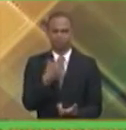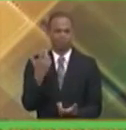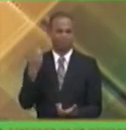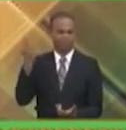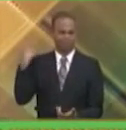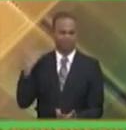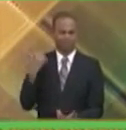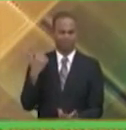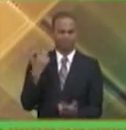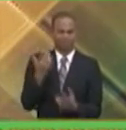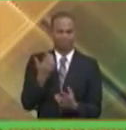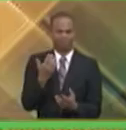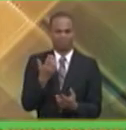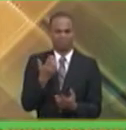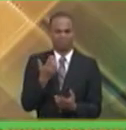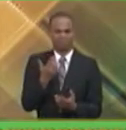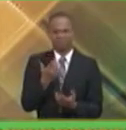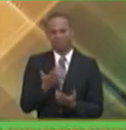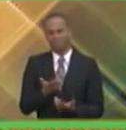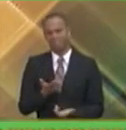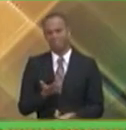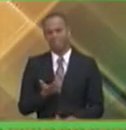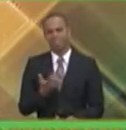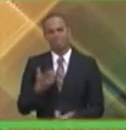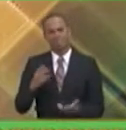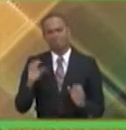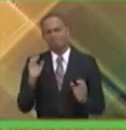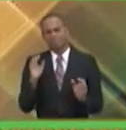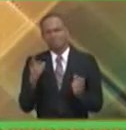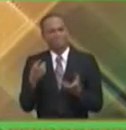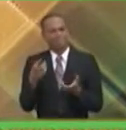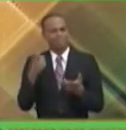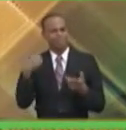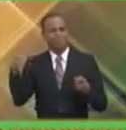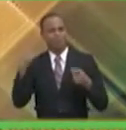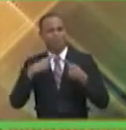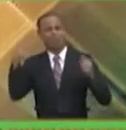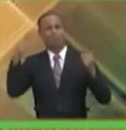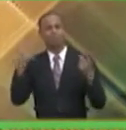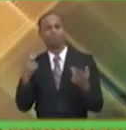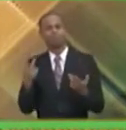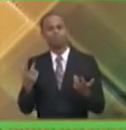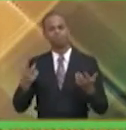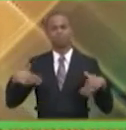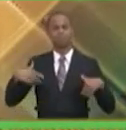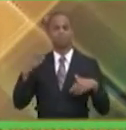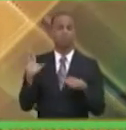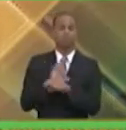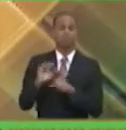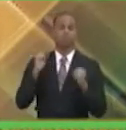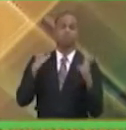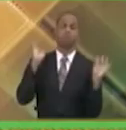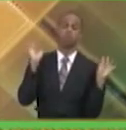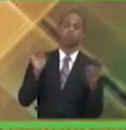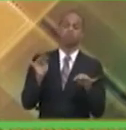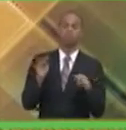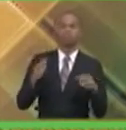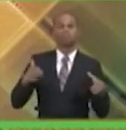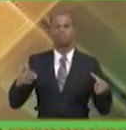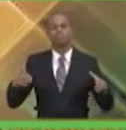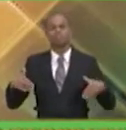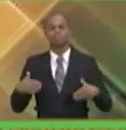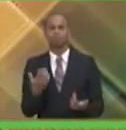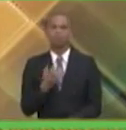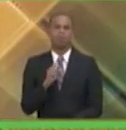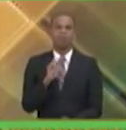las Paralimpiadas, porque todavía no son un gran negocio de las grandes multinacionales, de